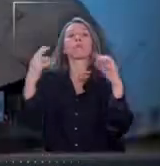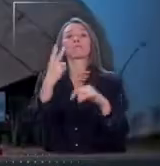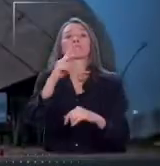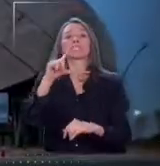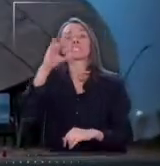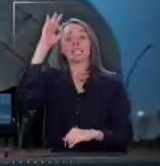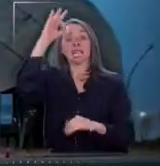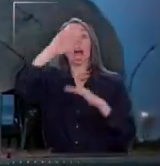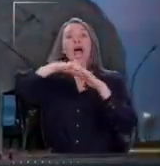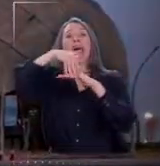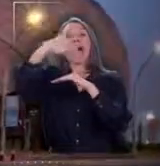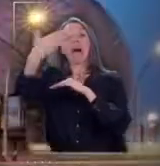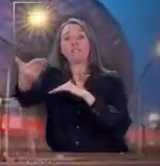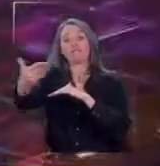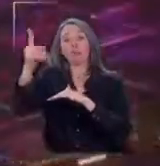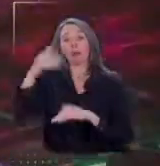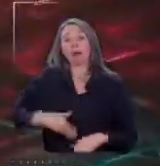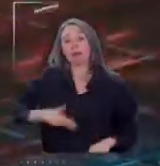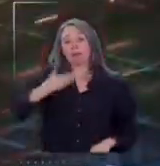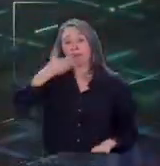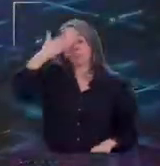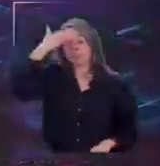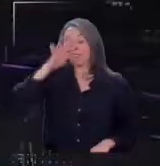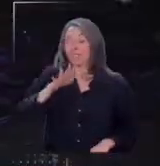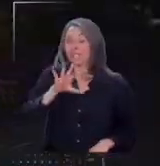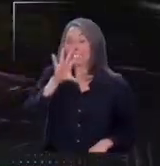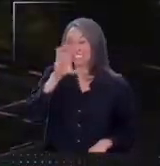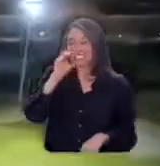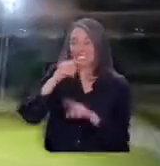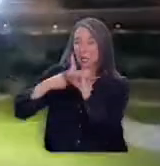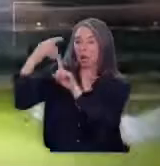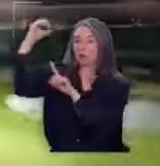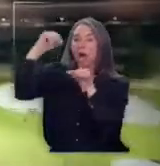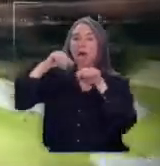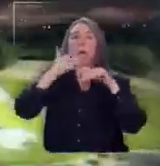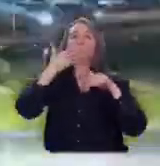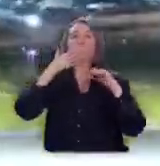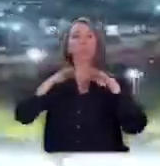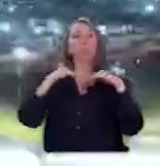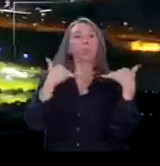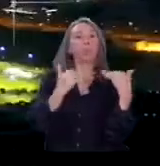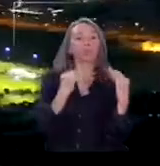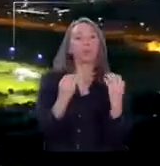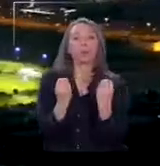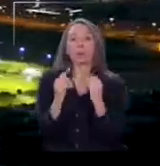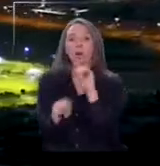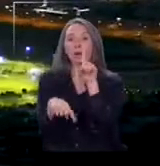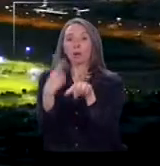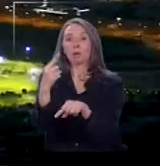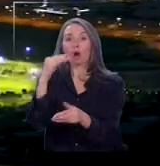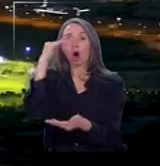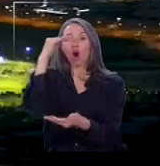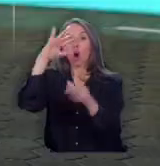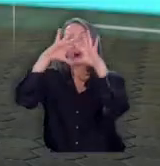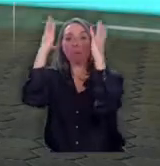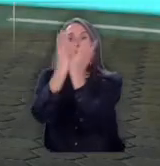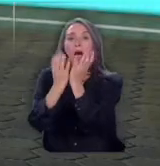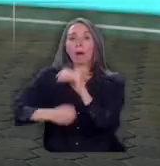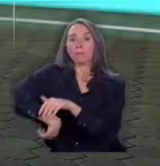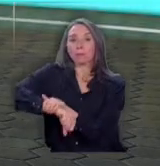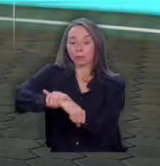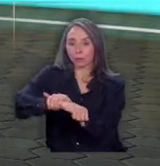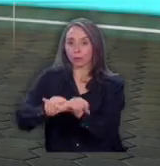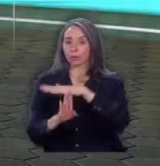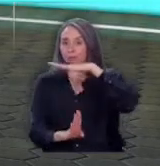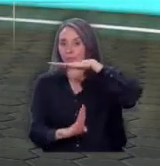el exterior Ya lo sabemos allá podría haber cerca de 50 grados una de las joyas para la próxima Copa del Mundo con esta imagen